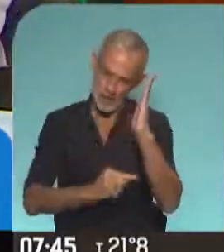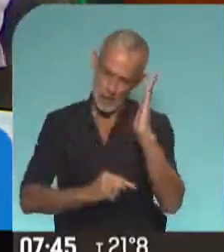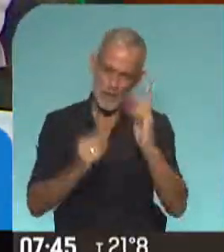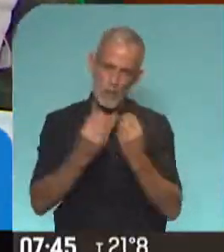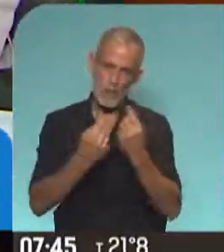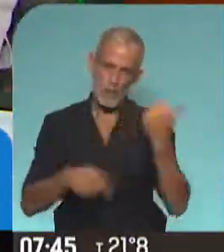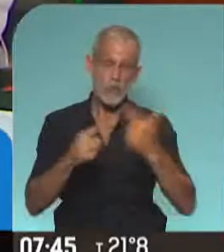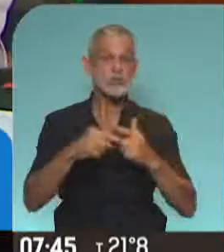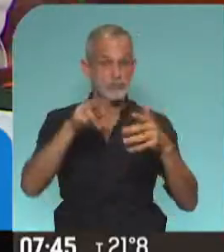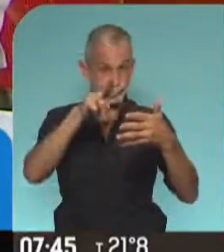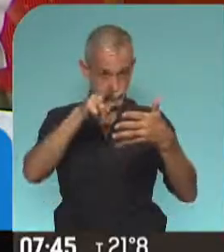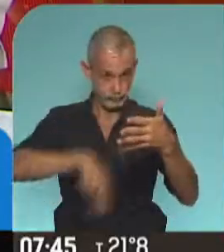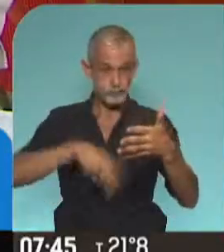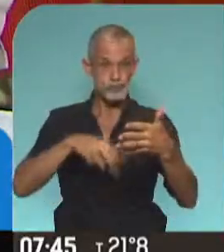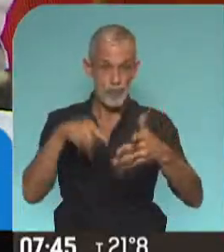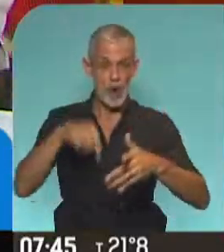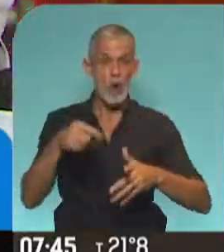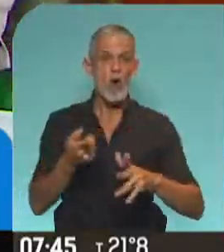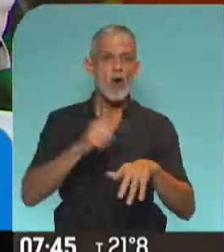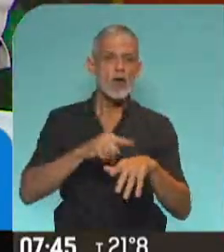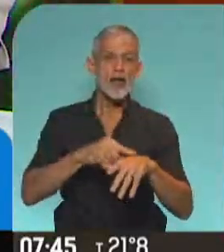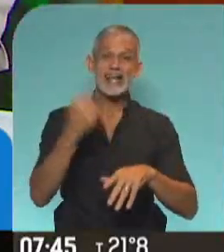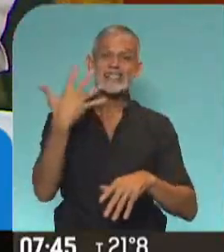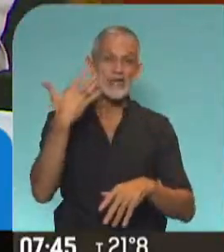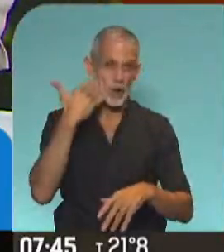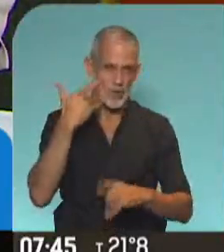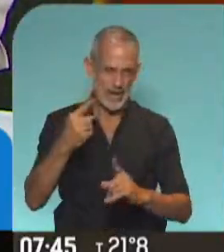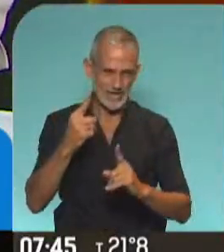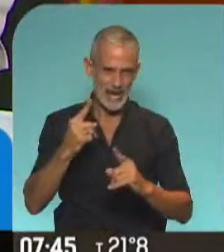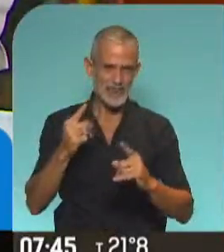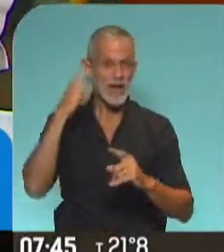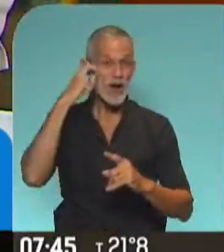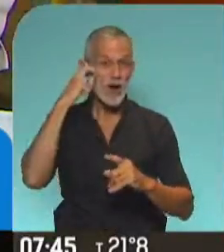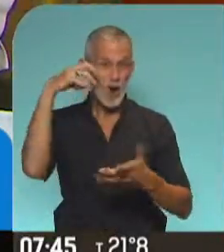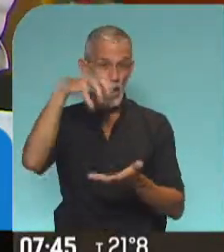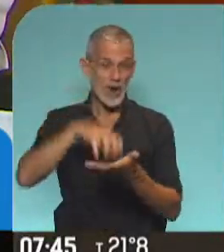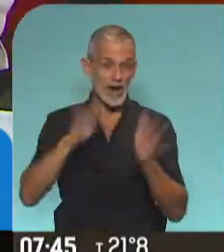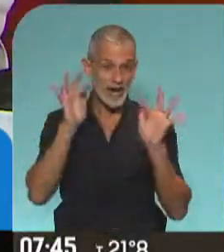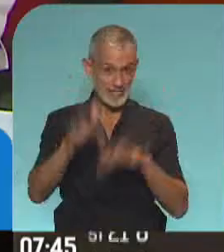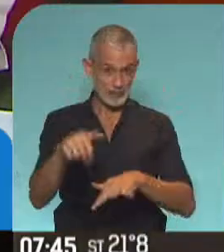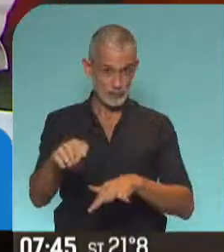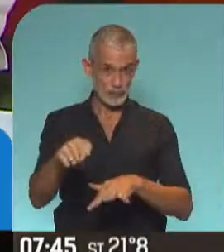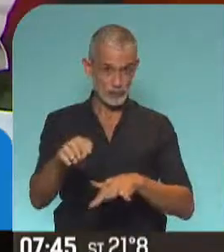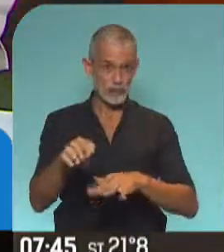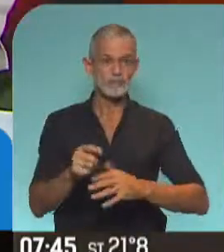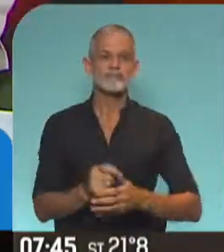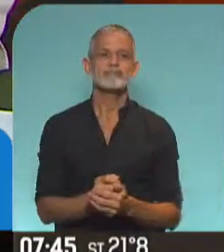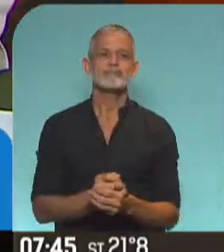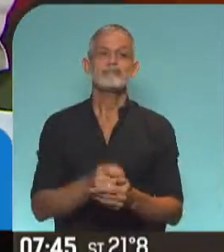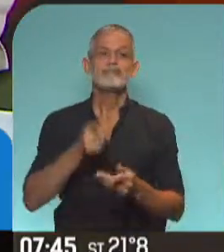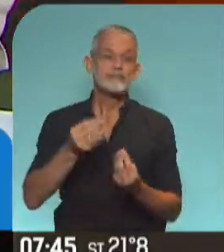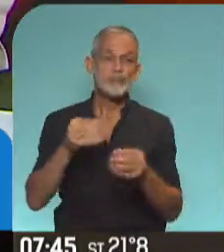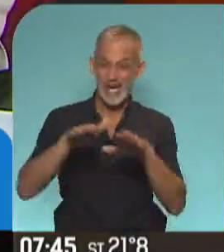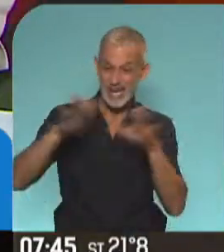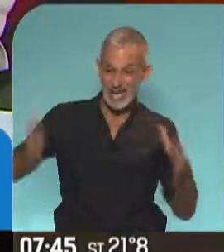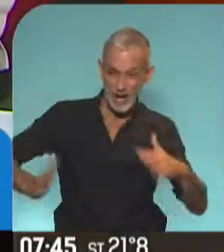Obviamente se va a dar lectura hoy a las 17 horas en la concentración frente al Congreso. No repetimos esto con un